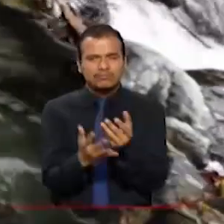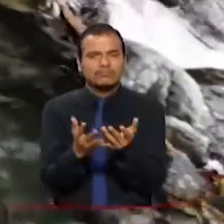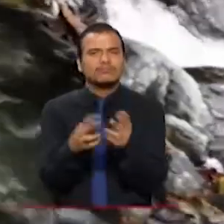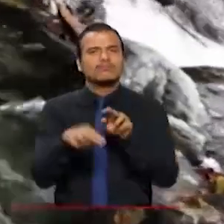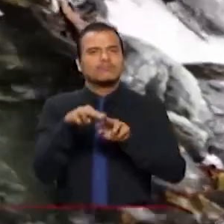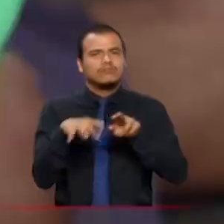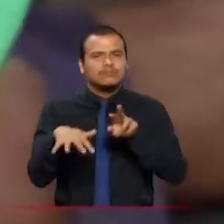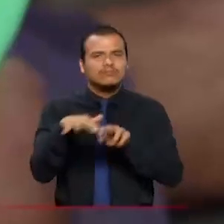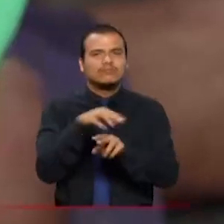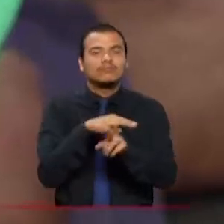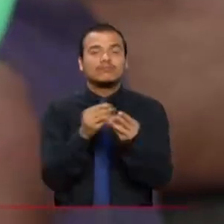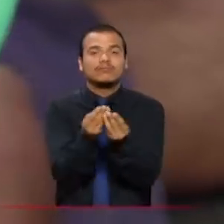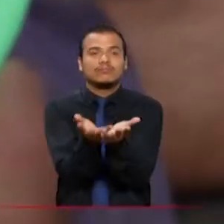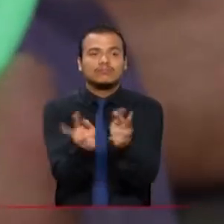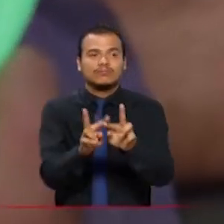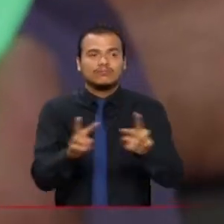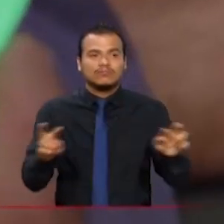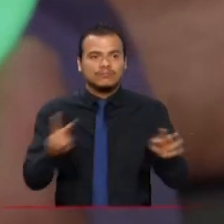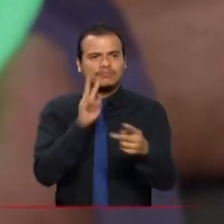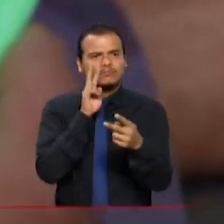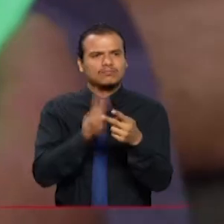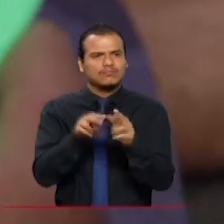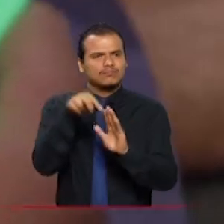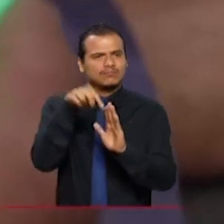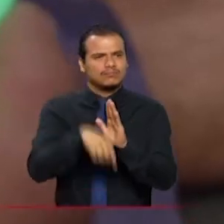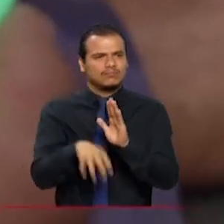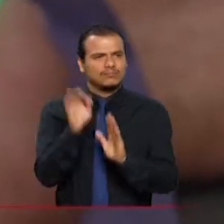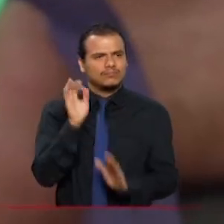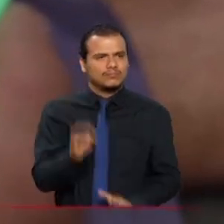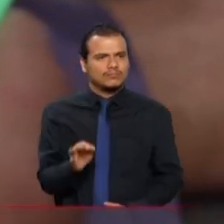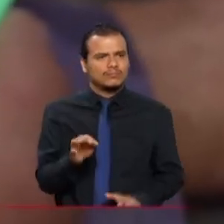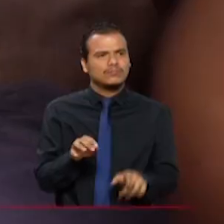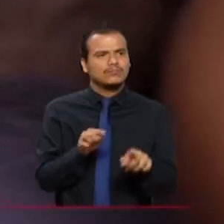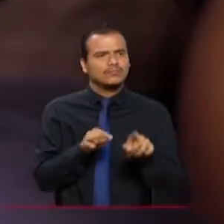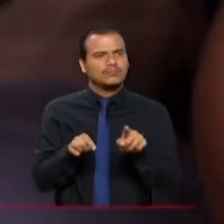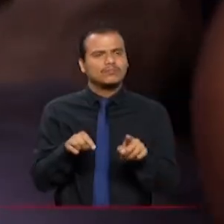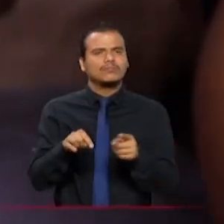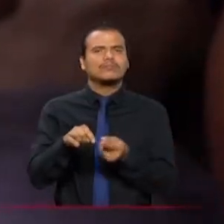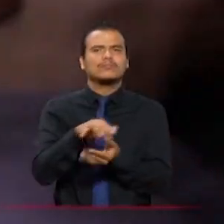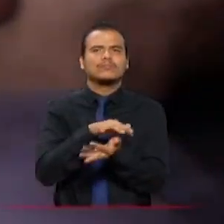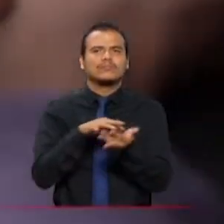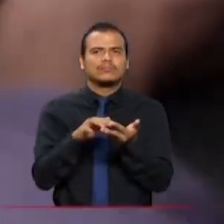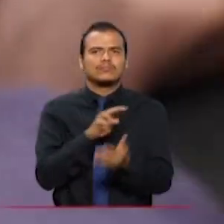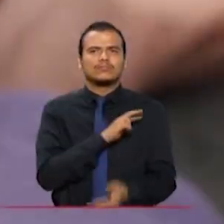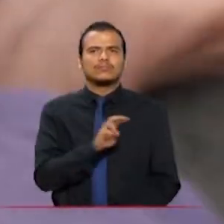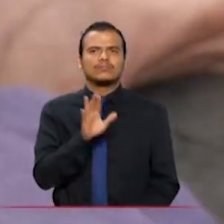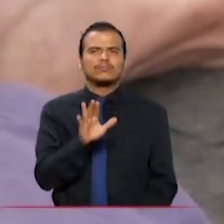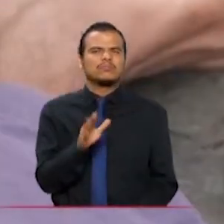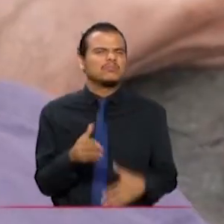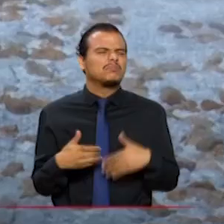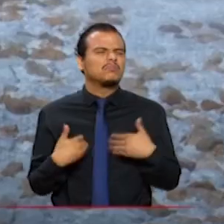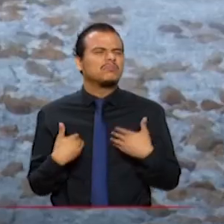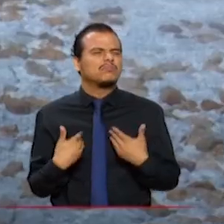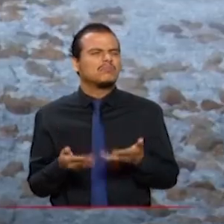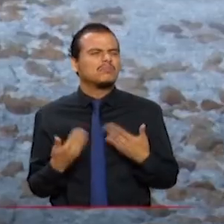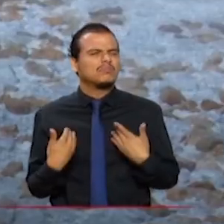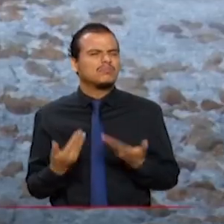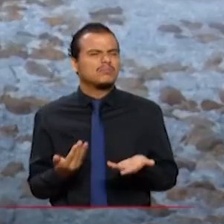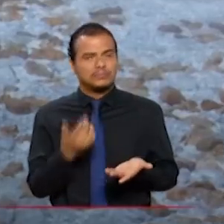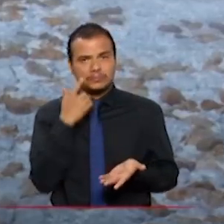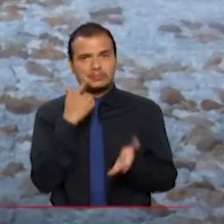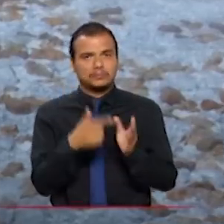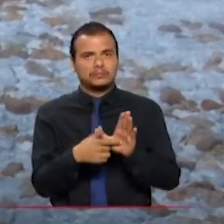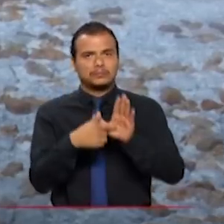su biodiversidad. Para conocer mucho más sobre todos estos ecosistemas con los que cuenta el Valle del Cauca, puede visitar